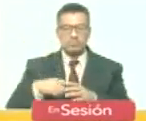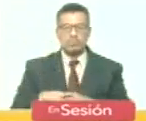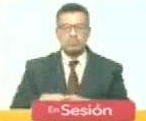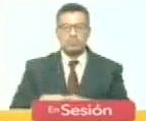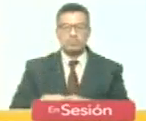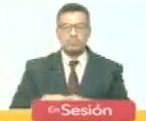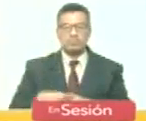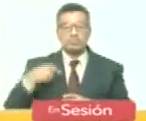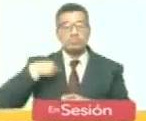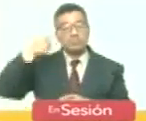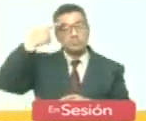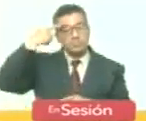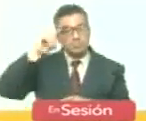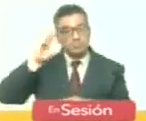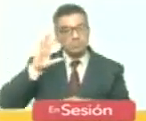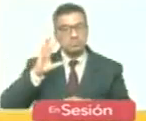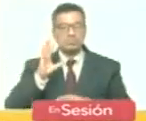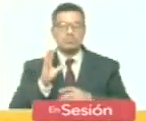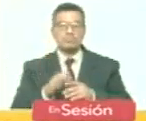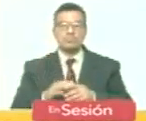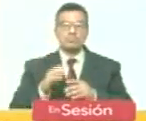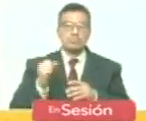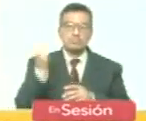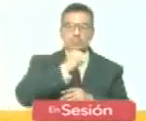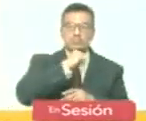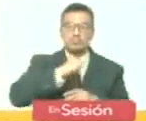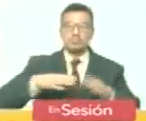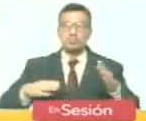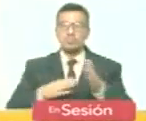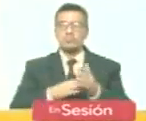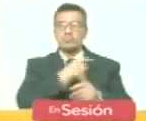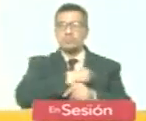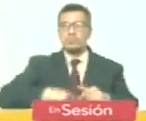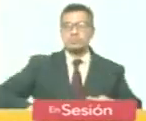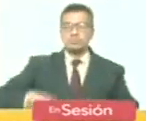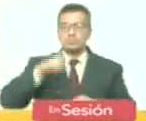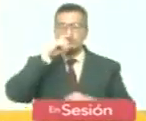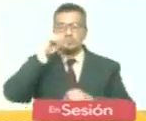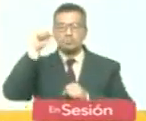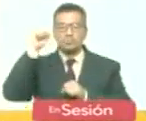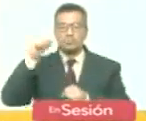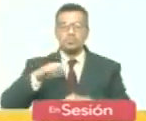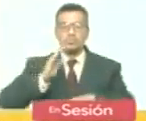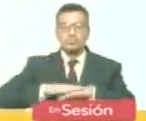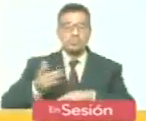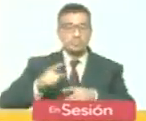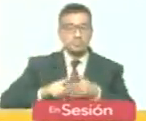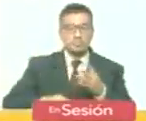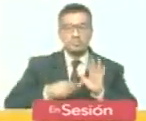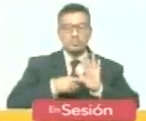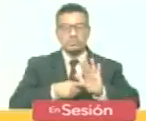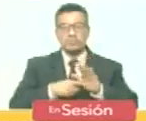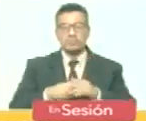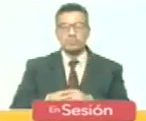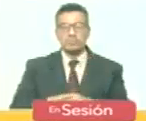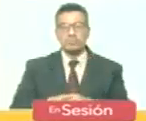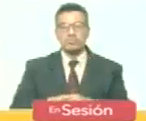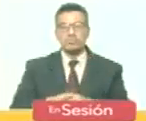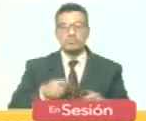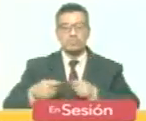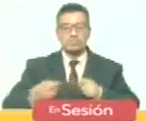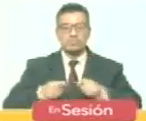El presunto atentado en contra del presidente Maduro. Porque si algo ha demostrado la